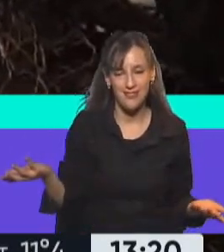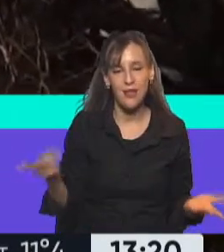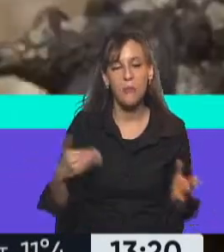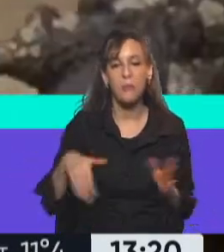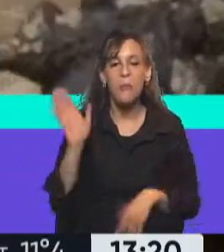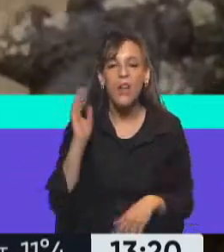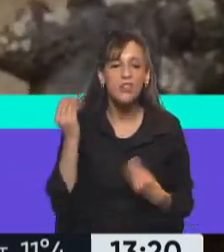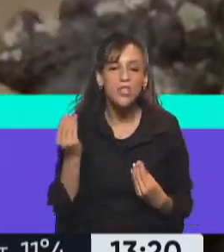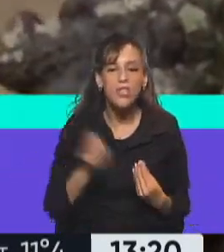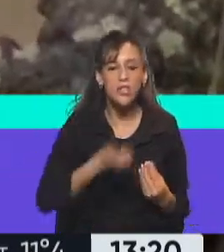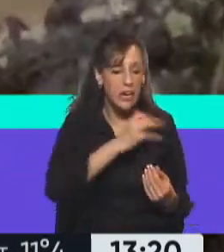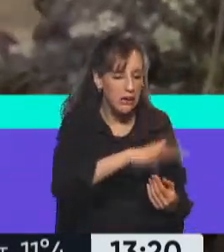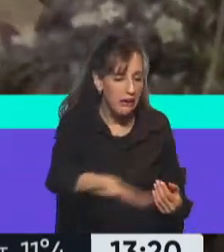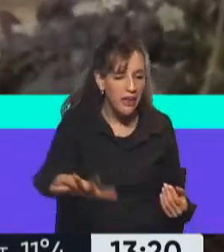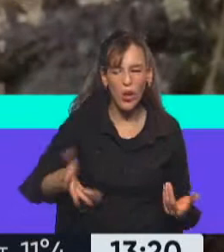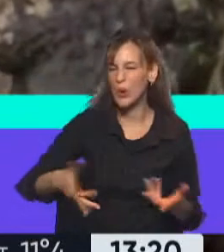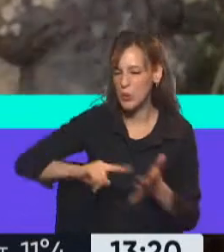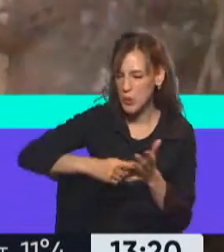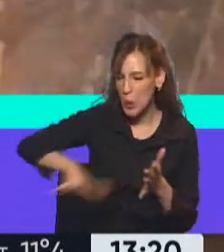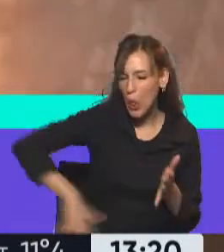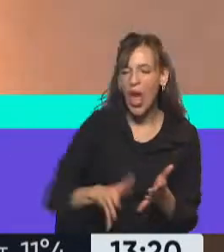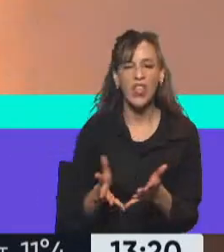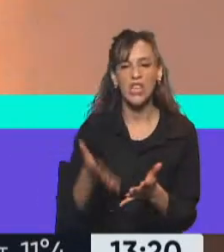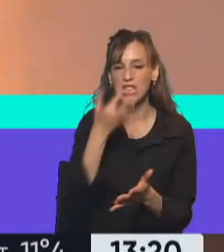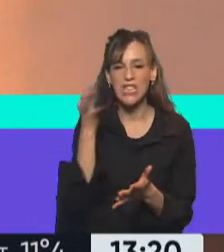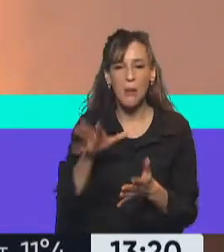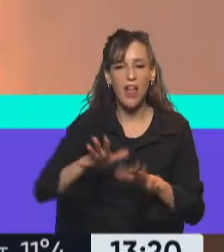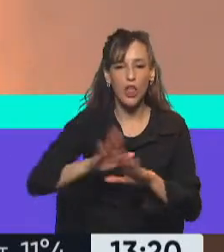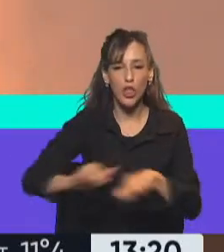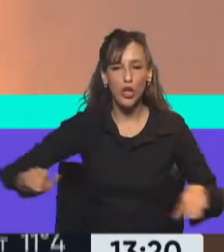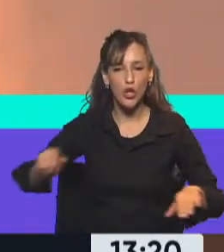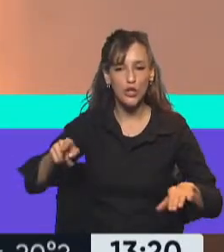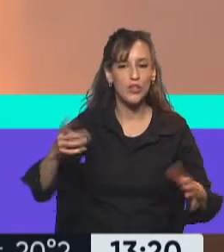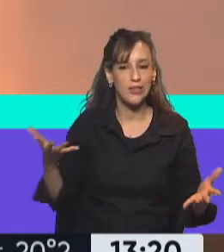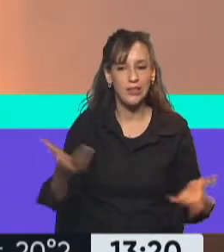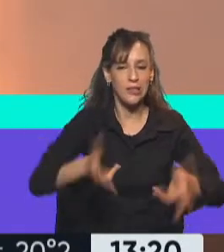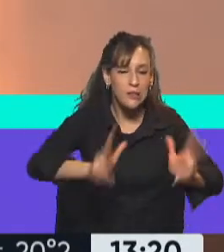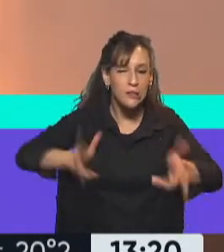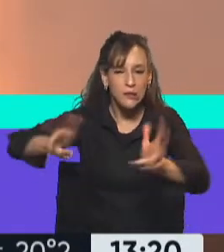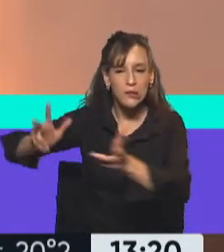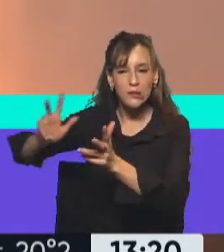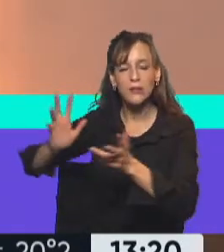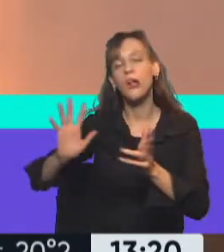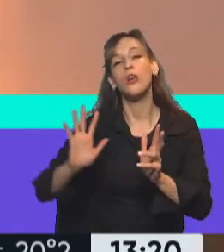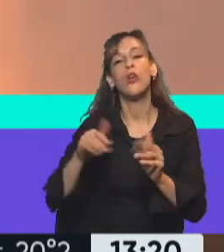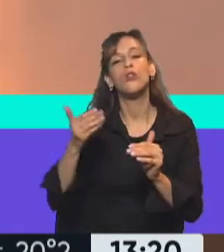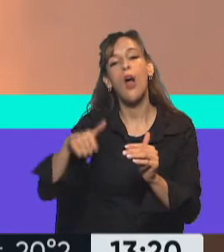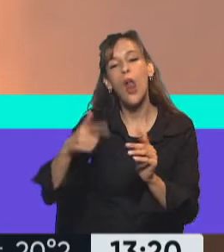cemento hasta el borde, ¿viste? ciudad, y esto de alguna manera es tratar de